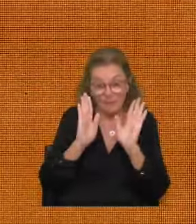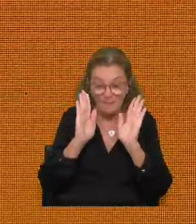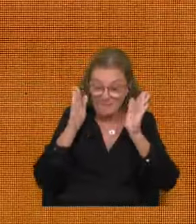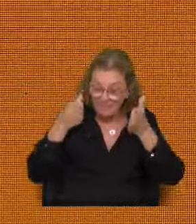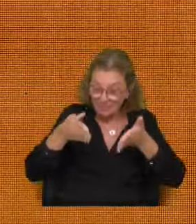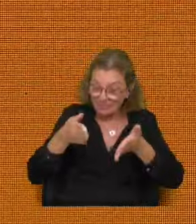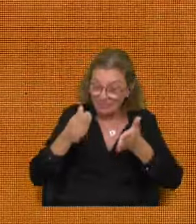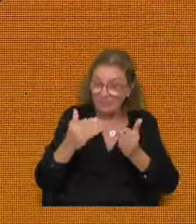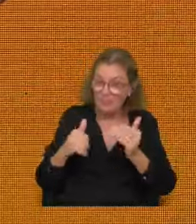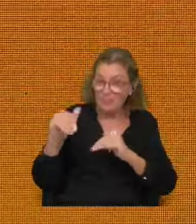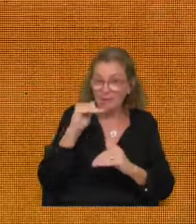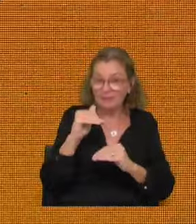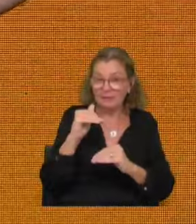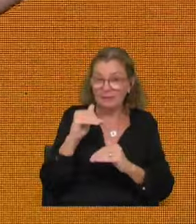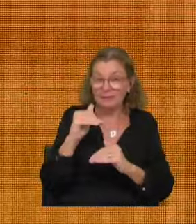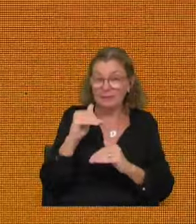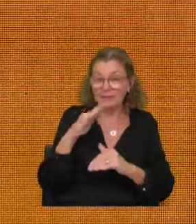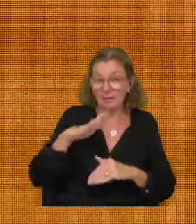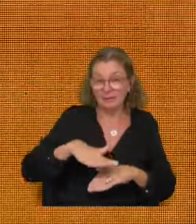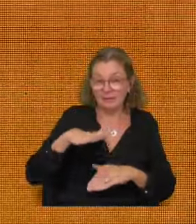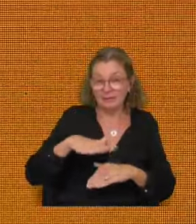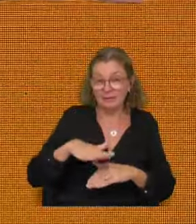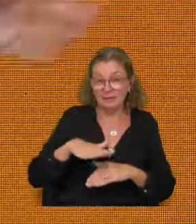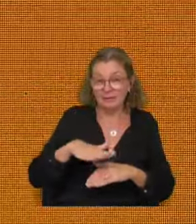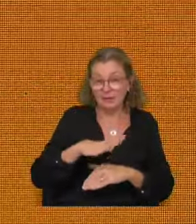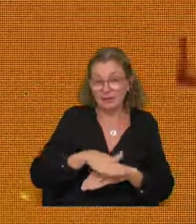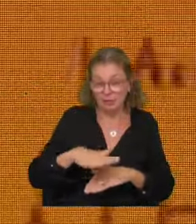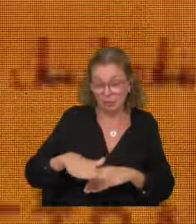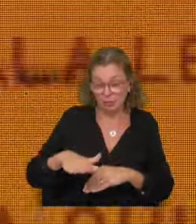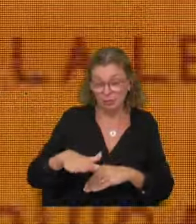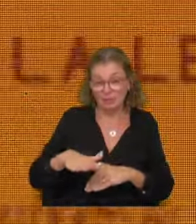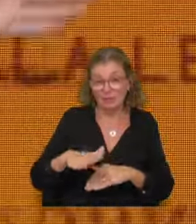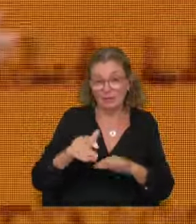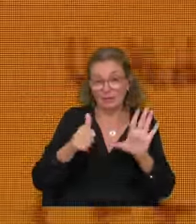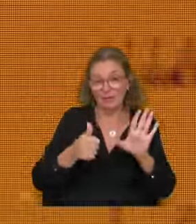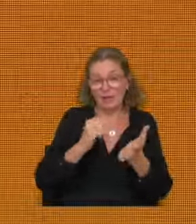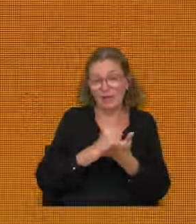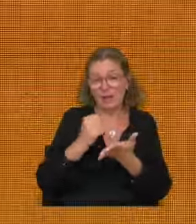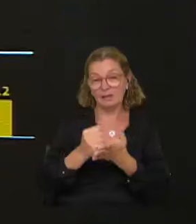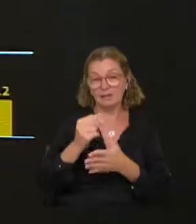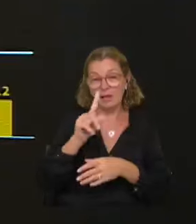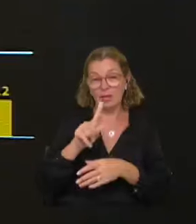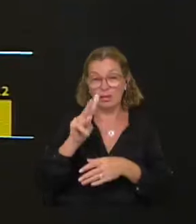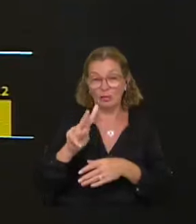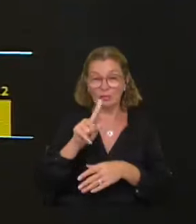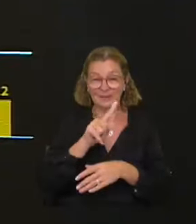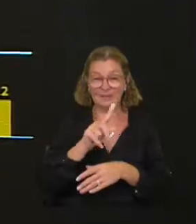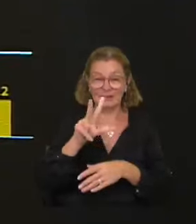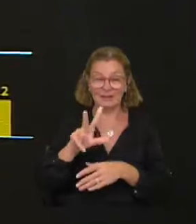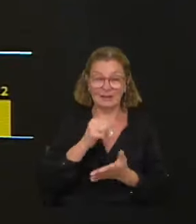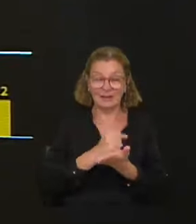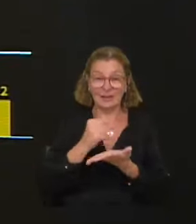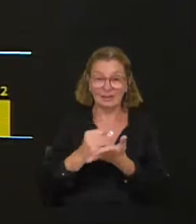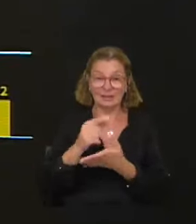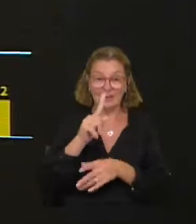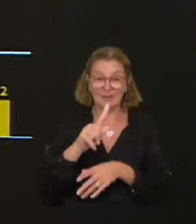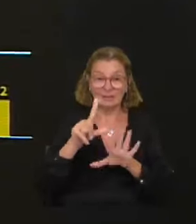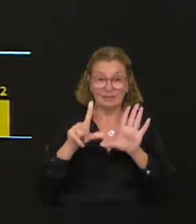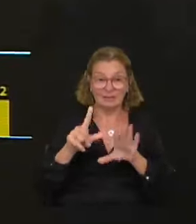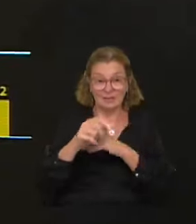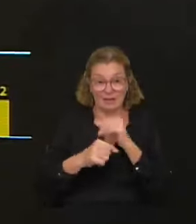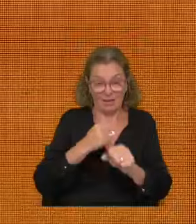aumenta en el caso de las más chicas no de los niños y niñas de 6 a 12 de 13 A 17 sobre todo Ahí